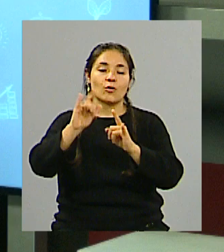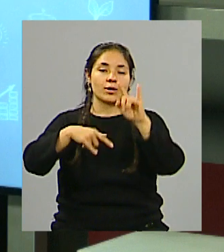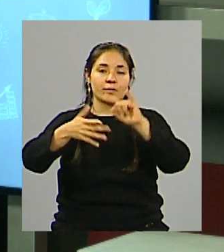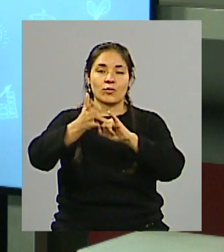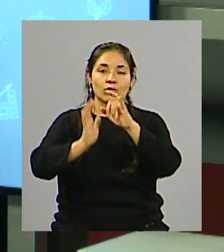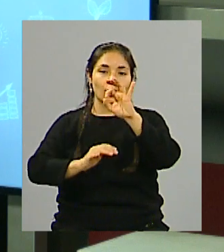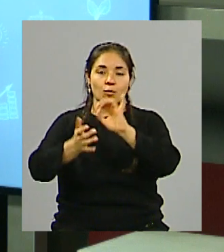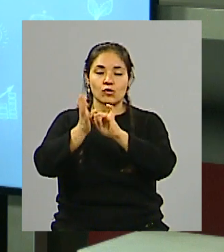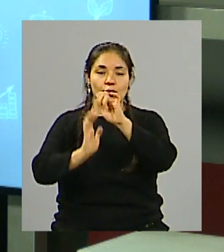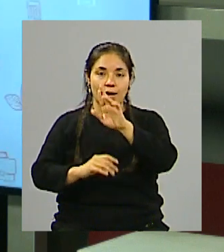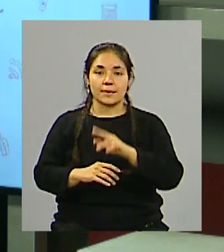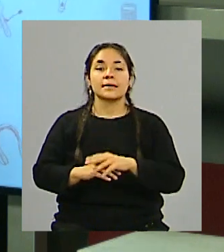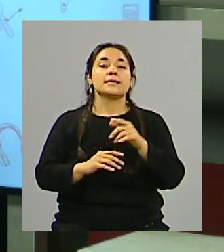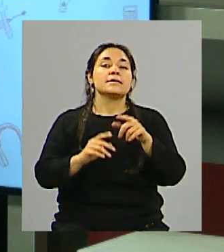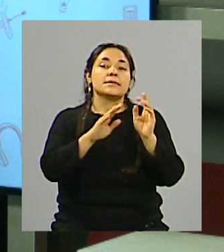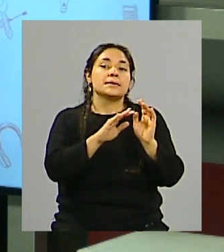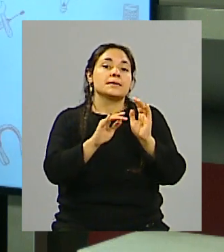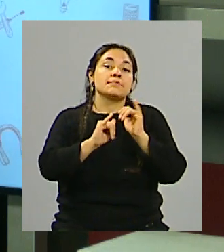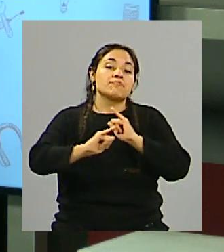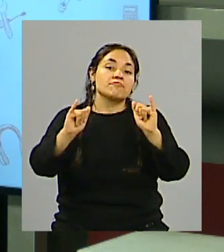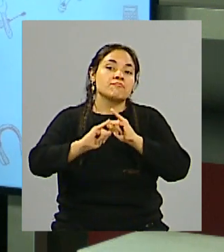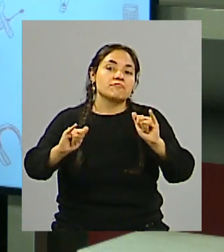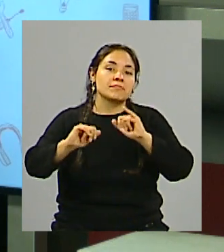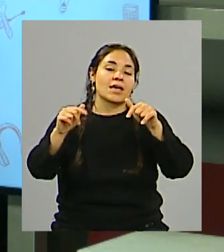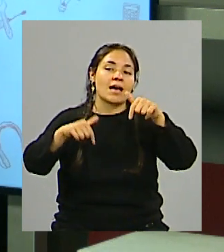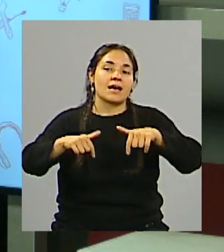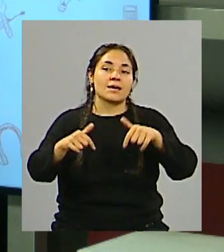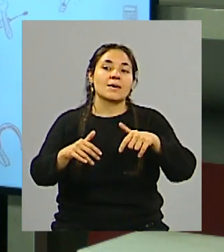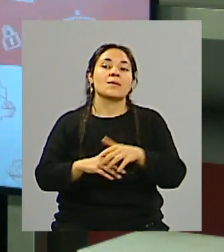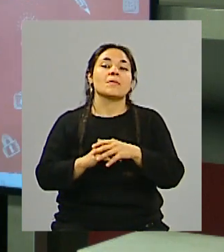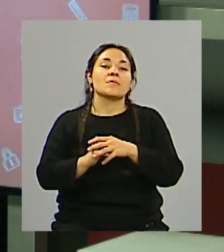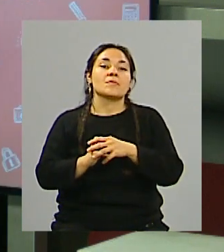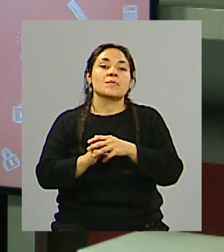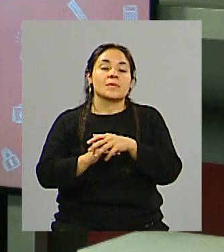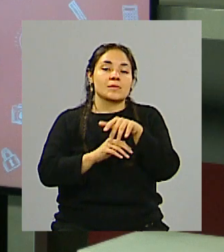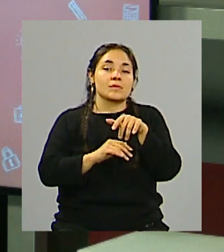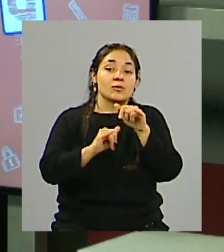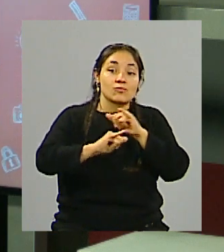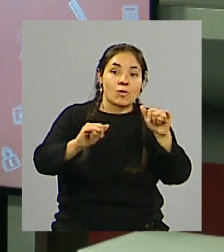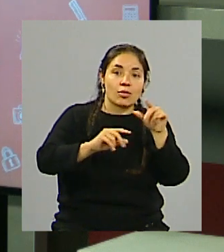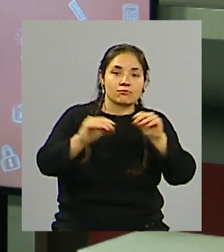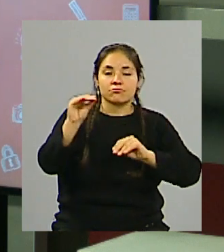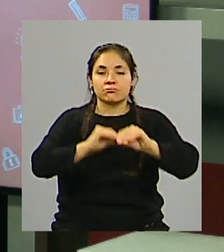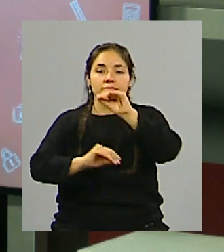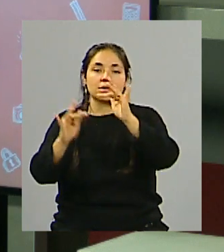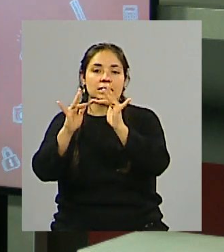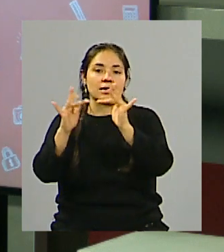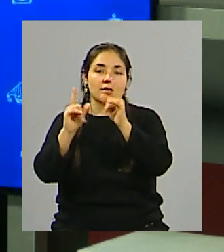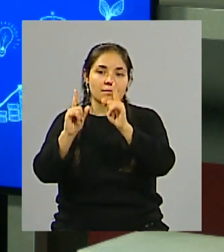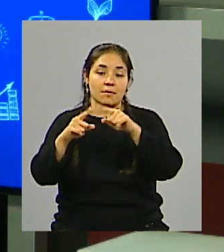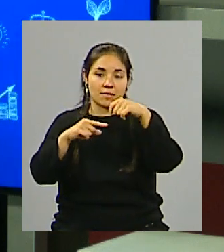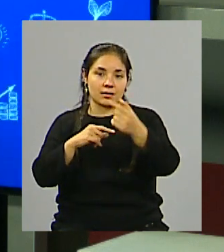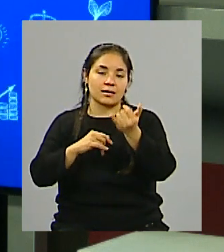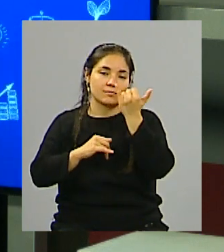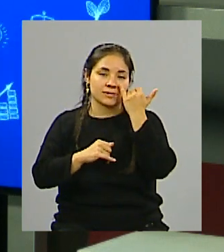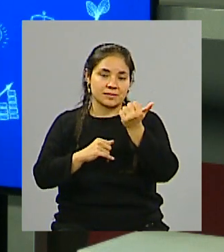www.unidiversidad.com.ar. Vamos a ver reflejada esta nota, como todas las que hacemos aquí en Apuntes, en nuestro sitio web a partir de mañana ya. Pero